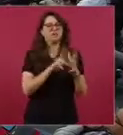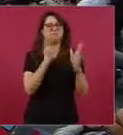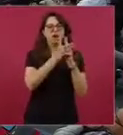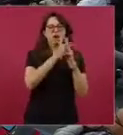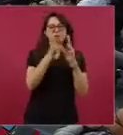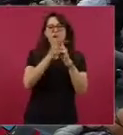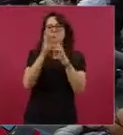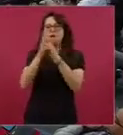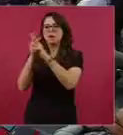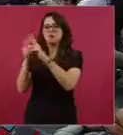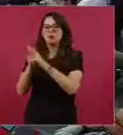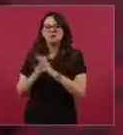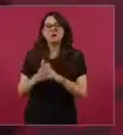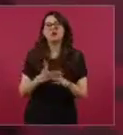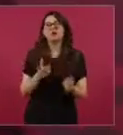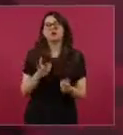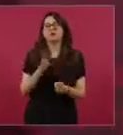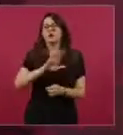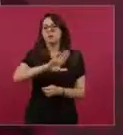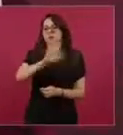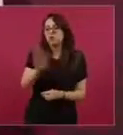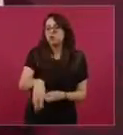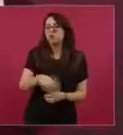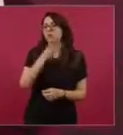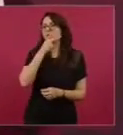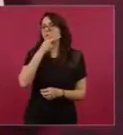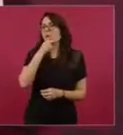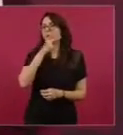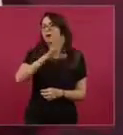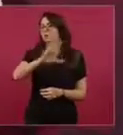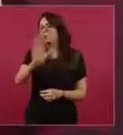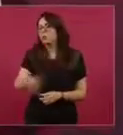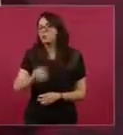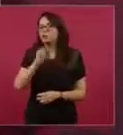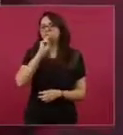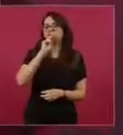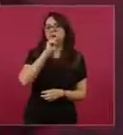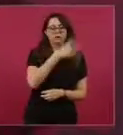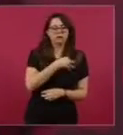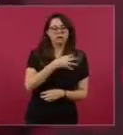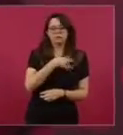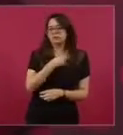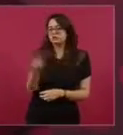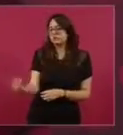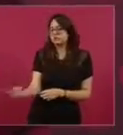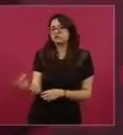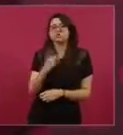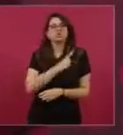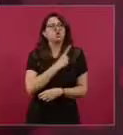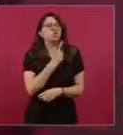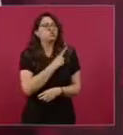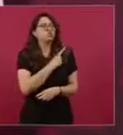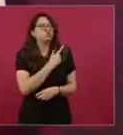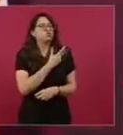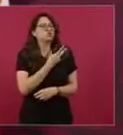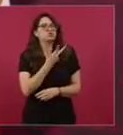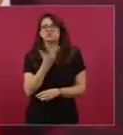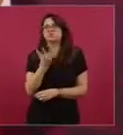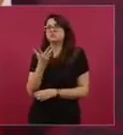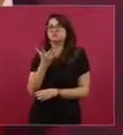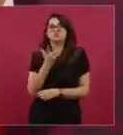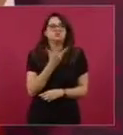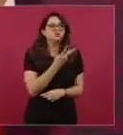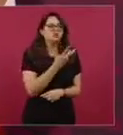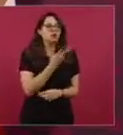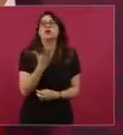la vida cuando este había esta asociación